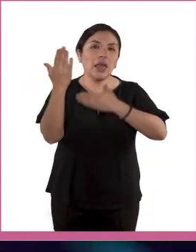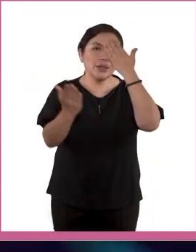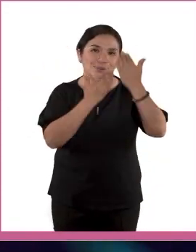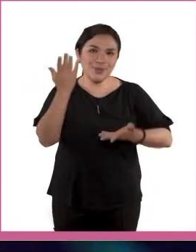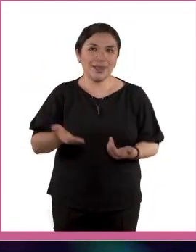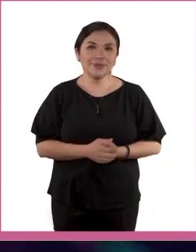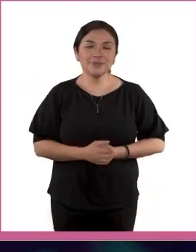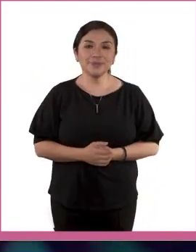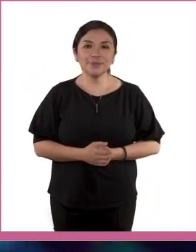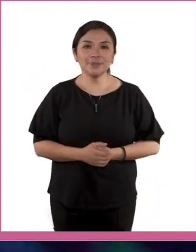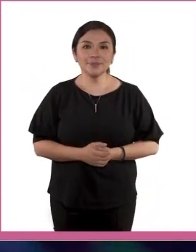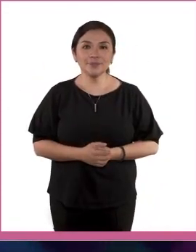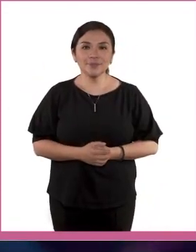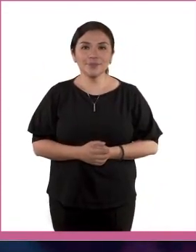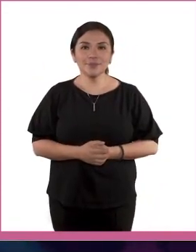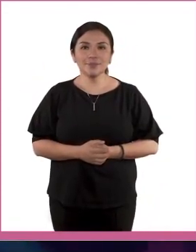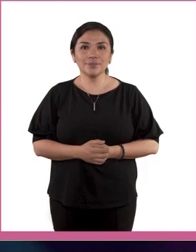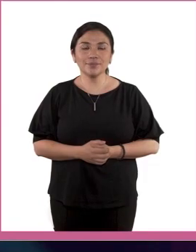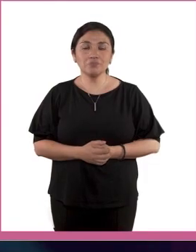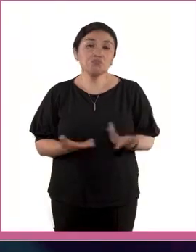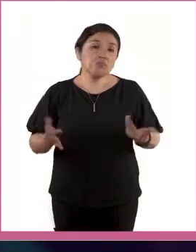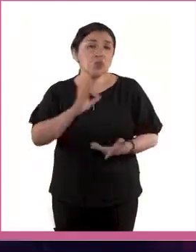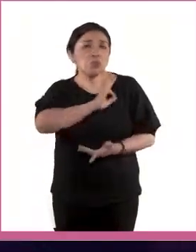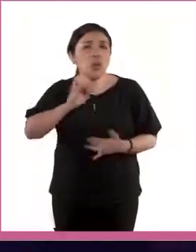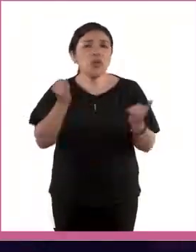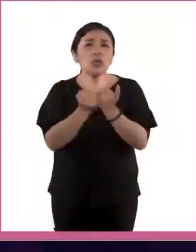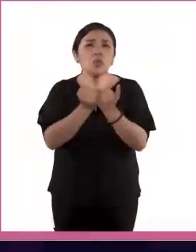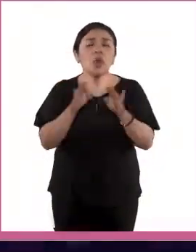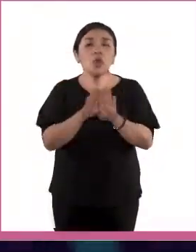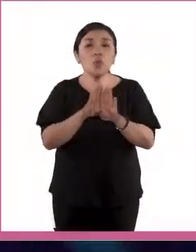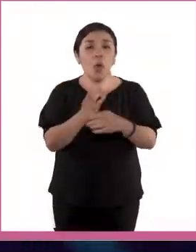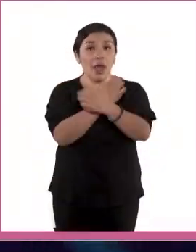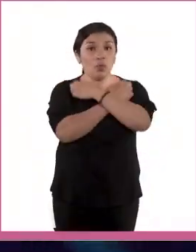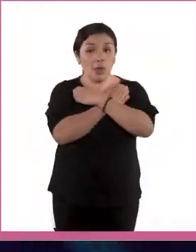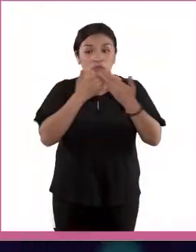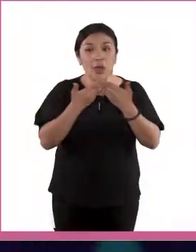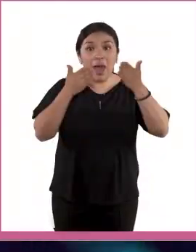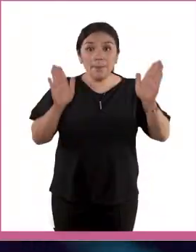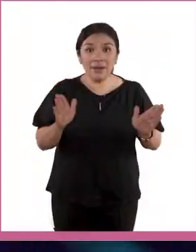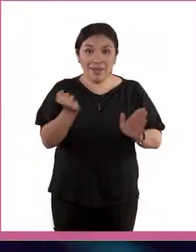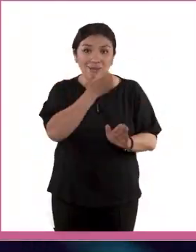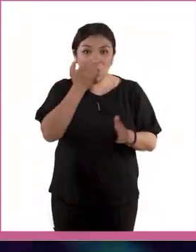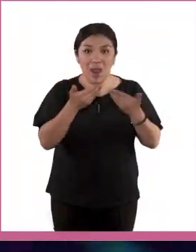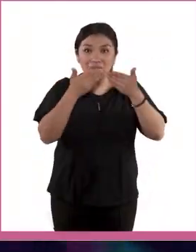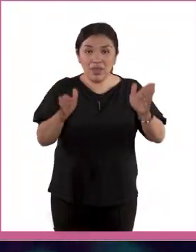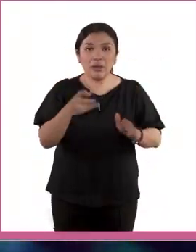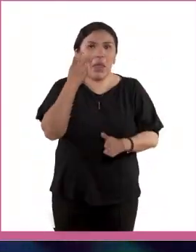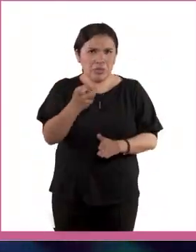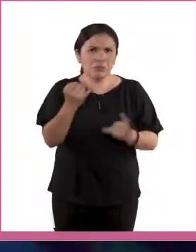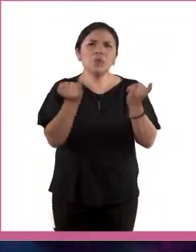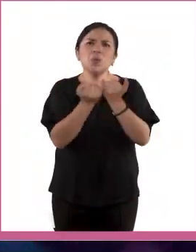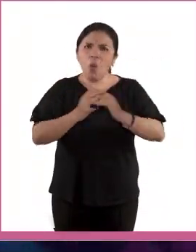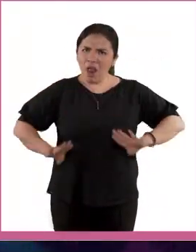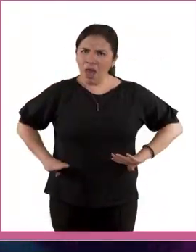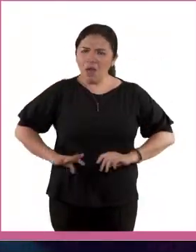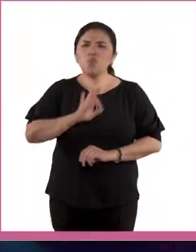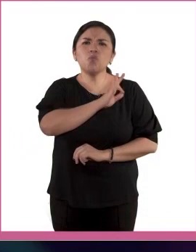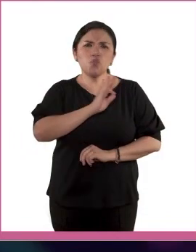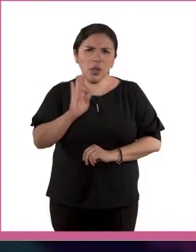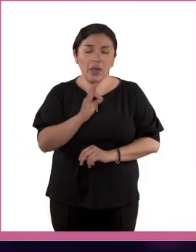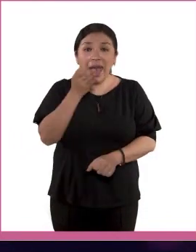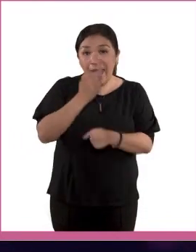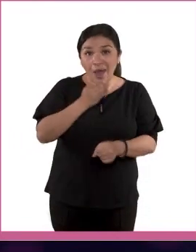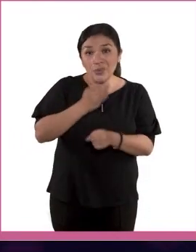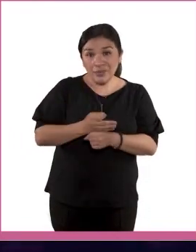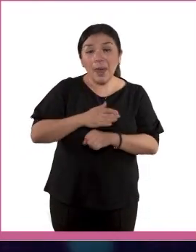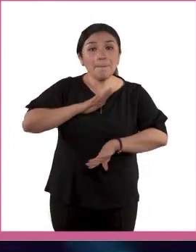turnos para continuar sus estudios. Una opción podría ser que la educación abierta podría ser una opción